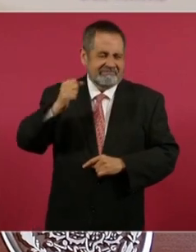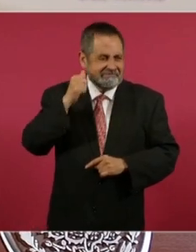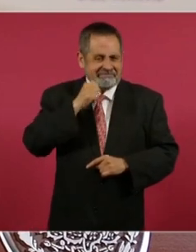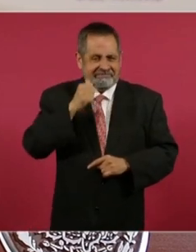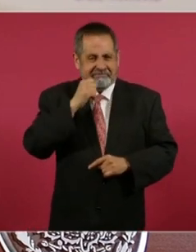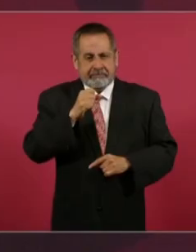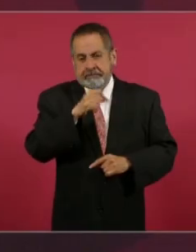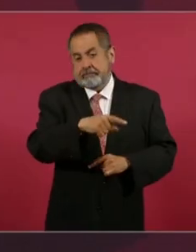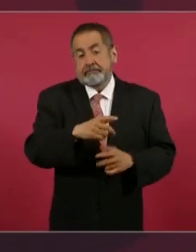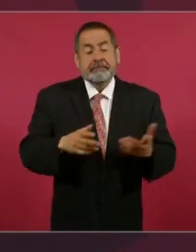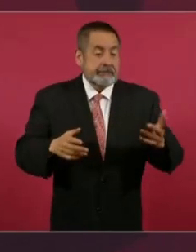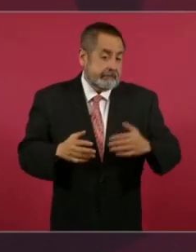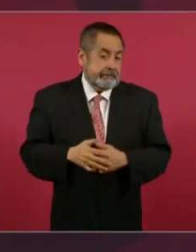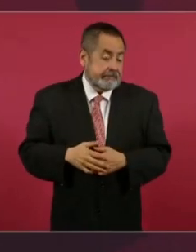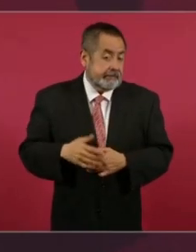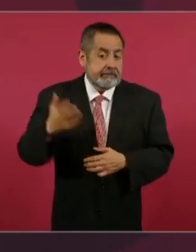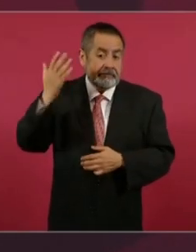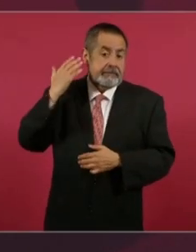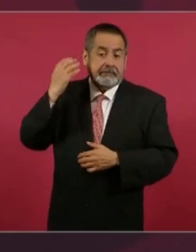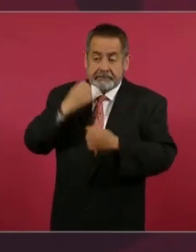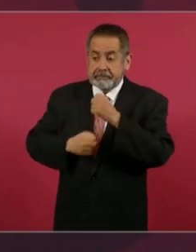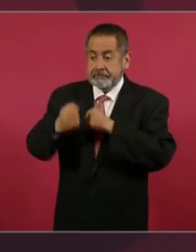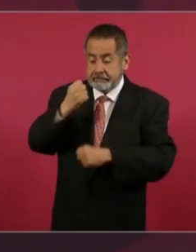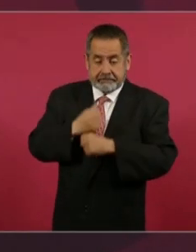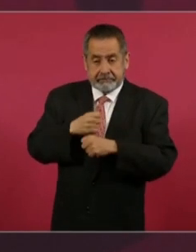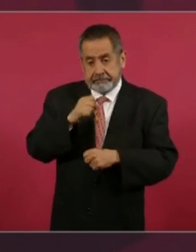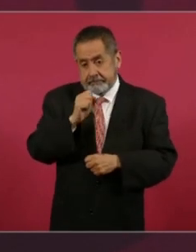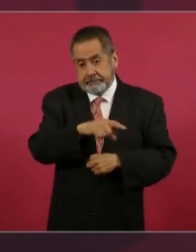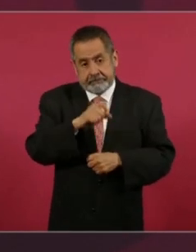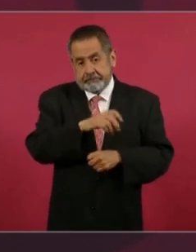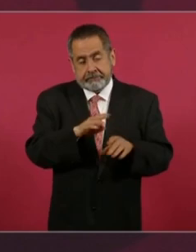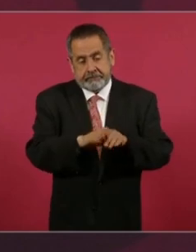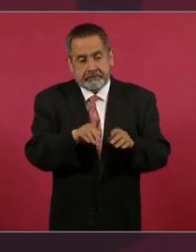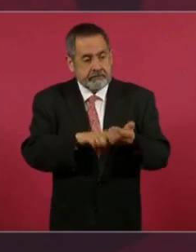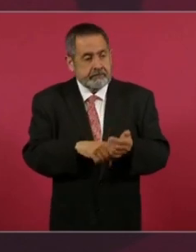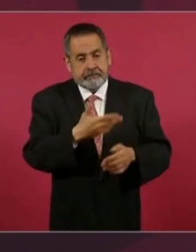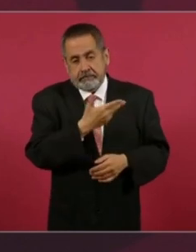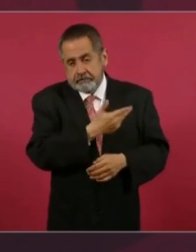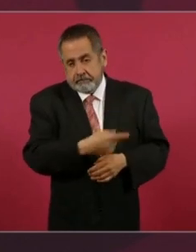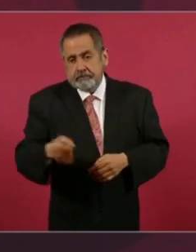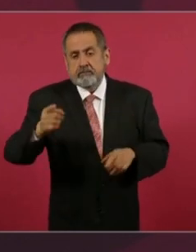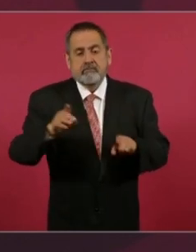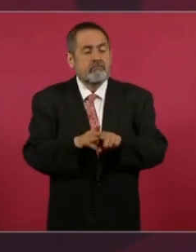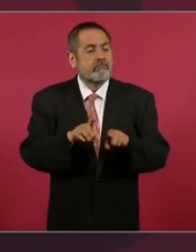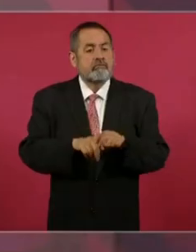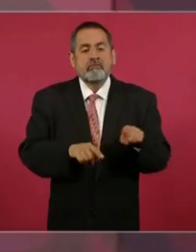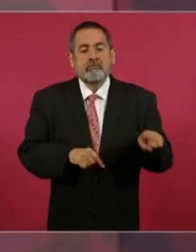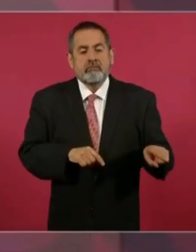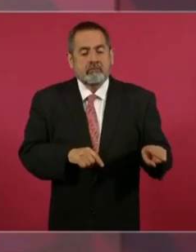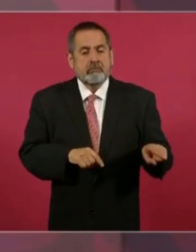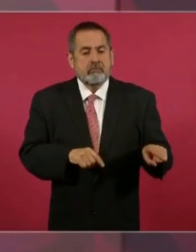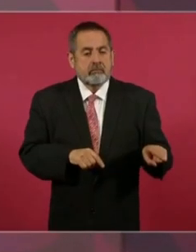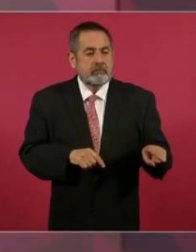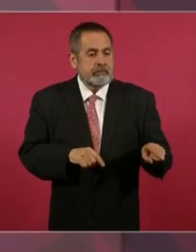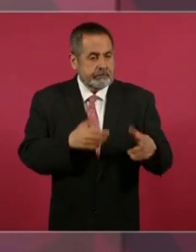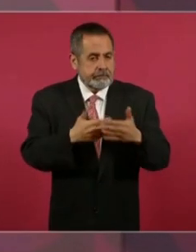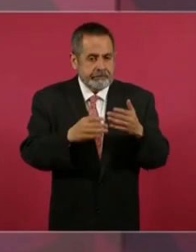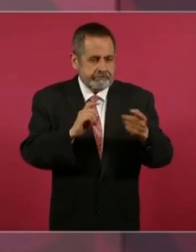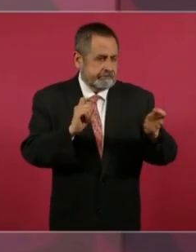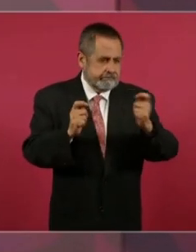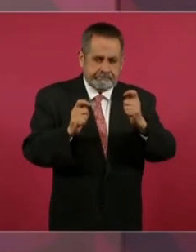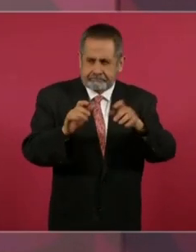siempre se sustentó, hasta ahora que se dan los cambios,